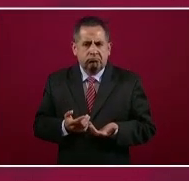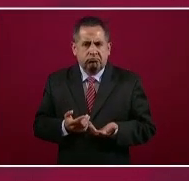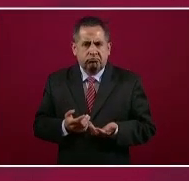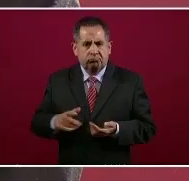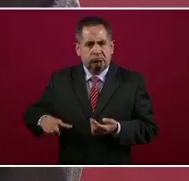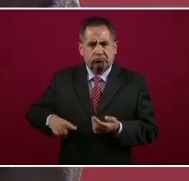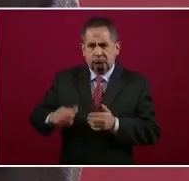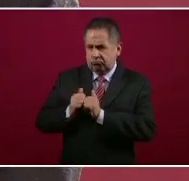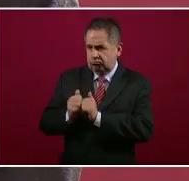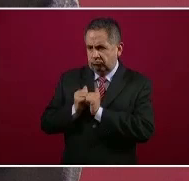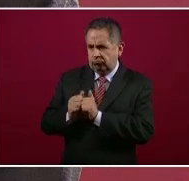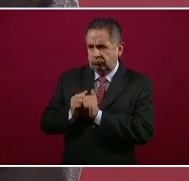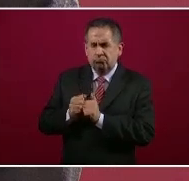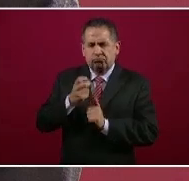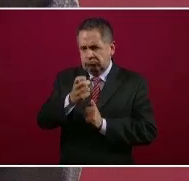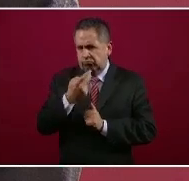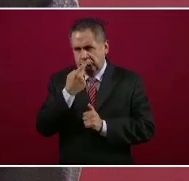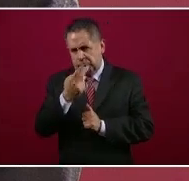el gobierto